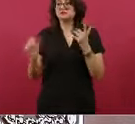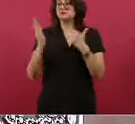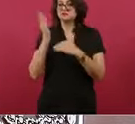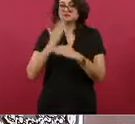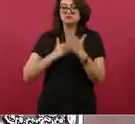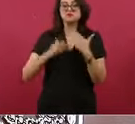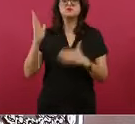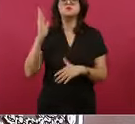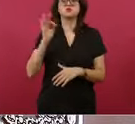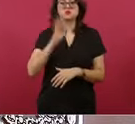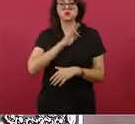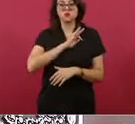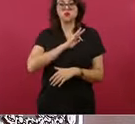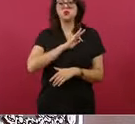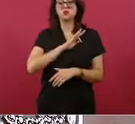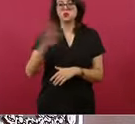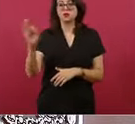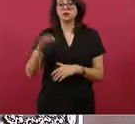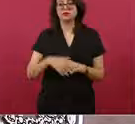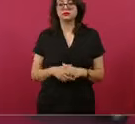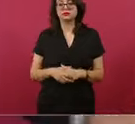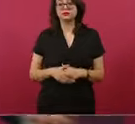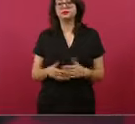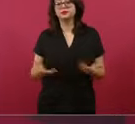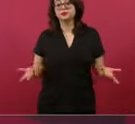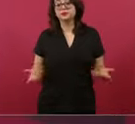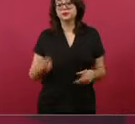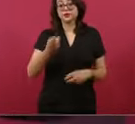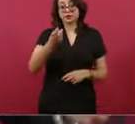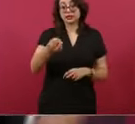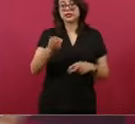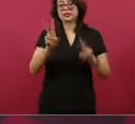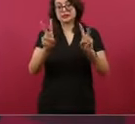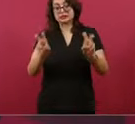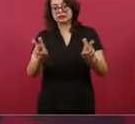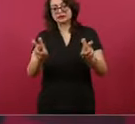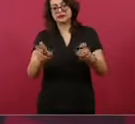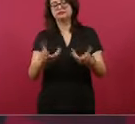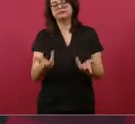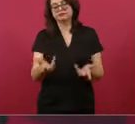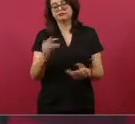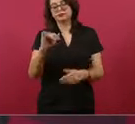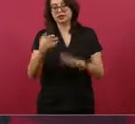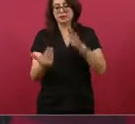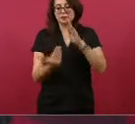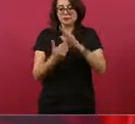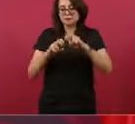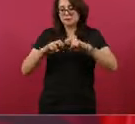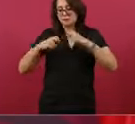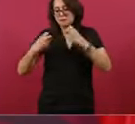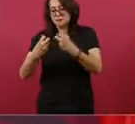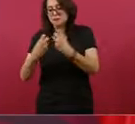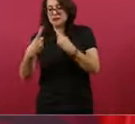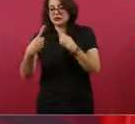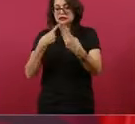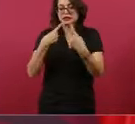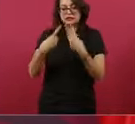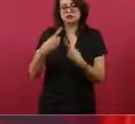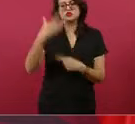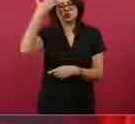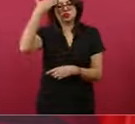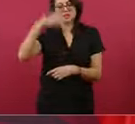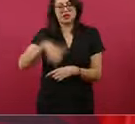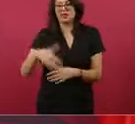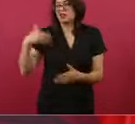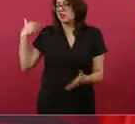sí, vamos a ver lo de la mesa. A ver, estamos reparando daños, nada más que en la medida